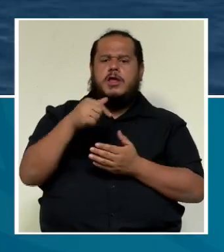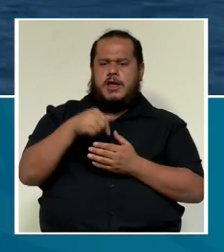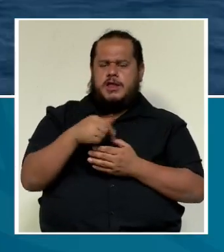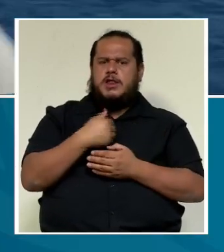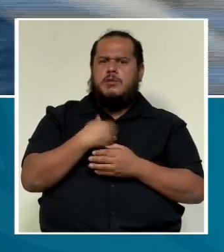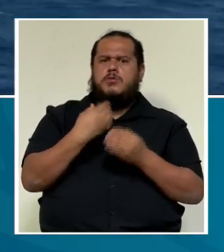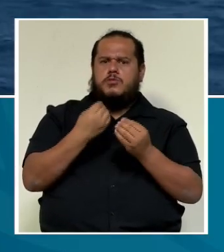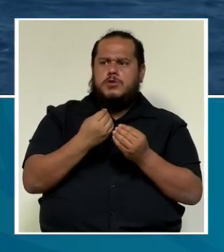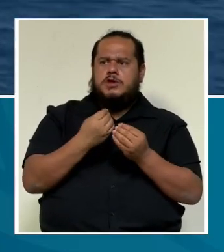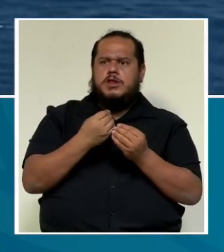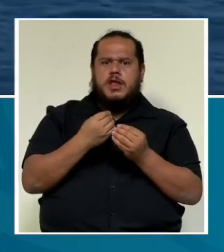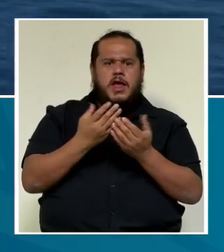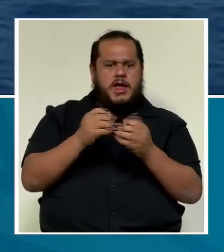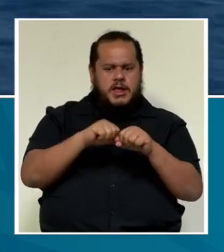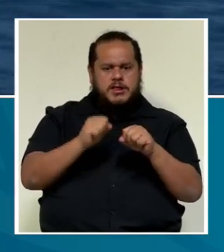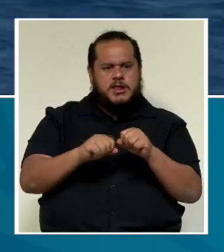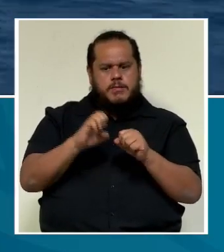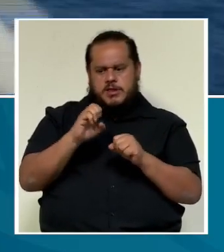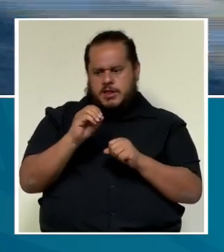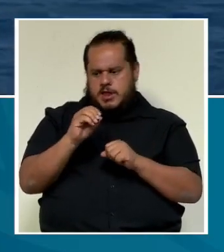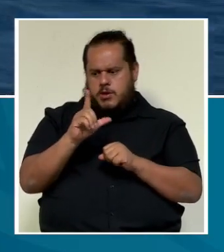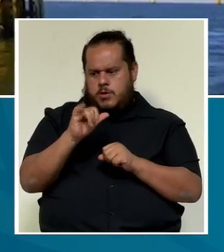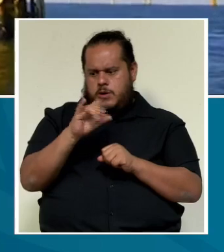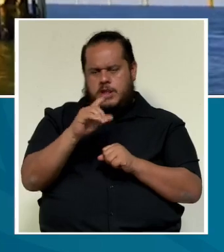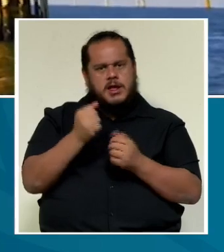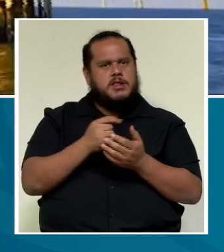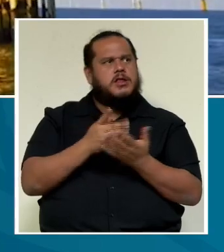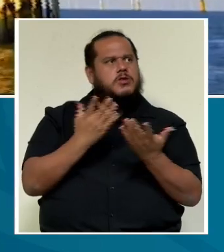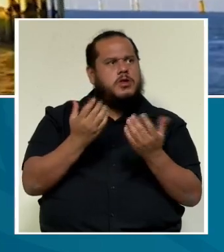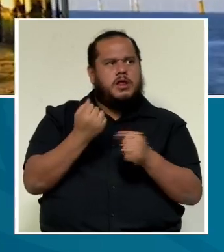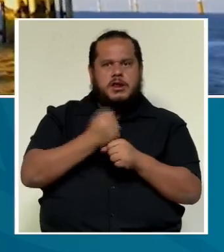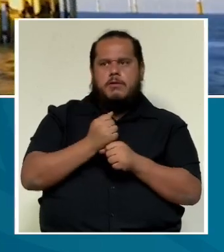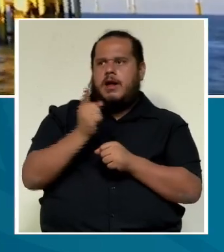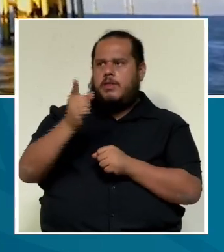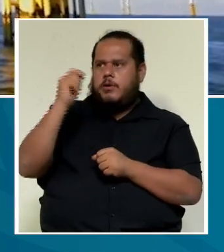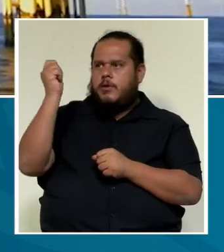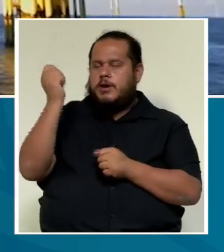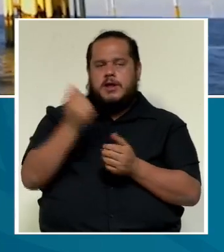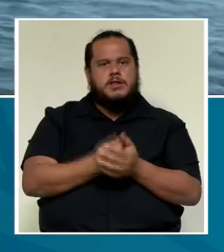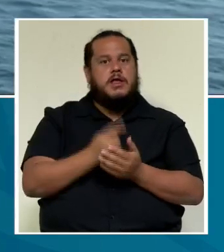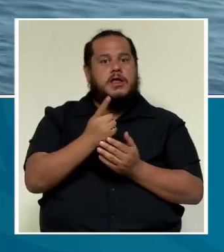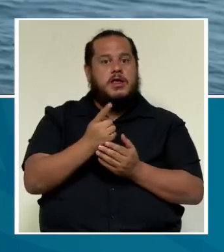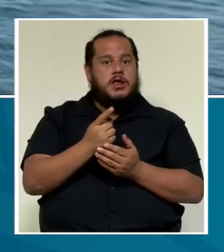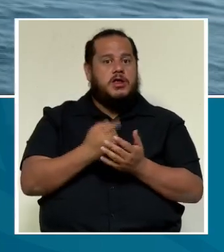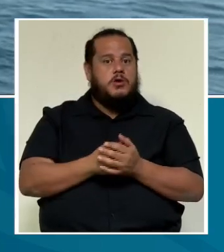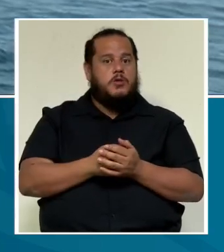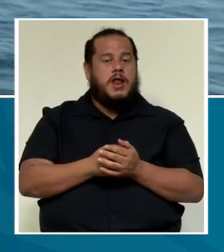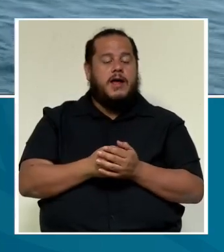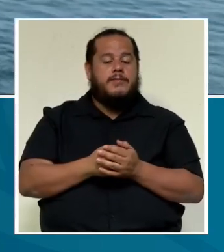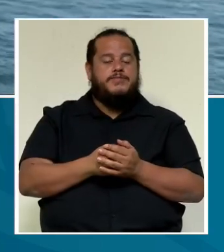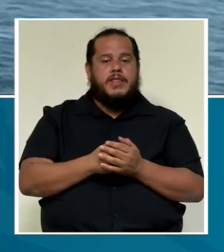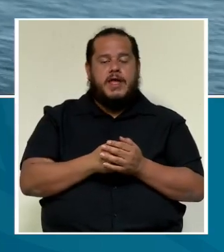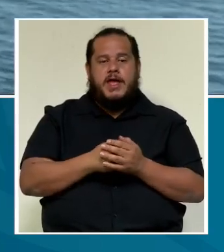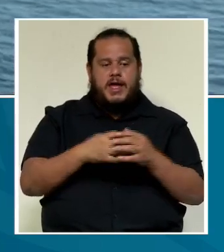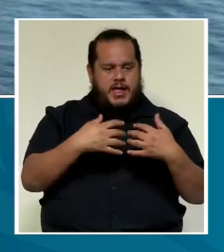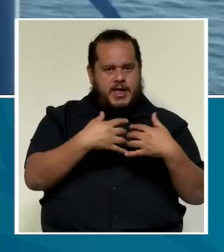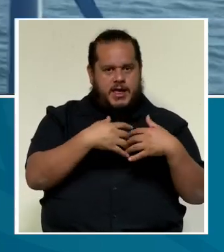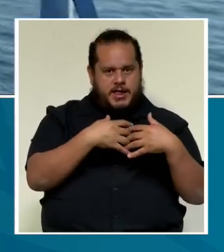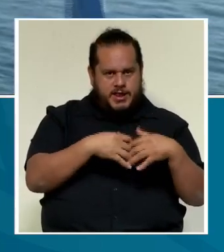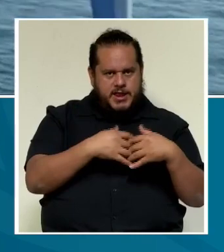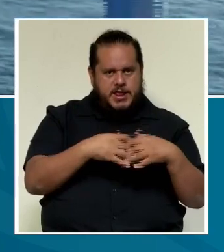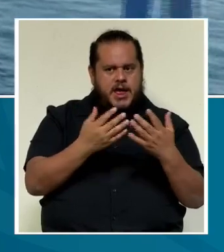eólicas trabajando hoy por hoy en la zona de Guanacaste. Y una planta eólica marina es básicamente el mismo concepto de